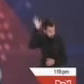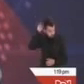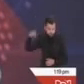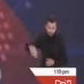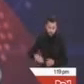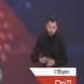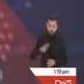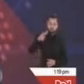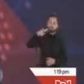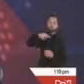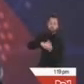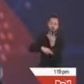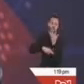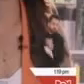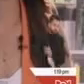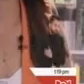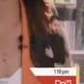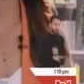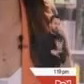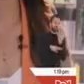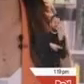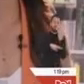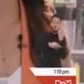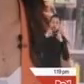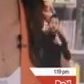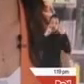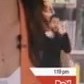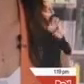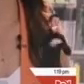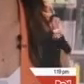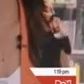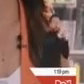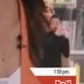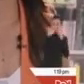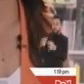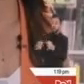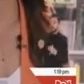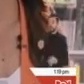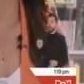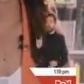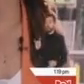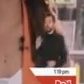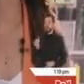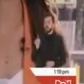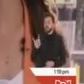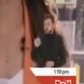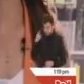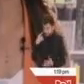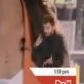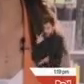de todo el mundo. Isabela, usted tuvo la fortuna de ir a Nuquí. ¿Cómo fue esa experiencia tan